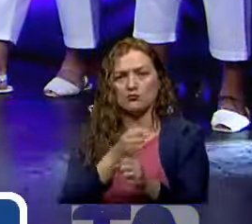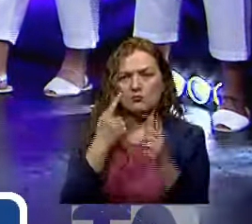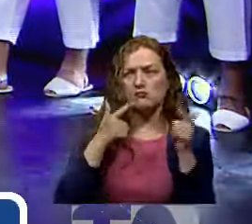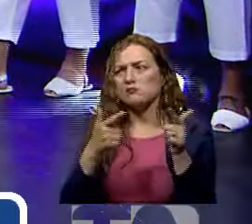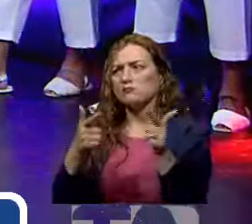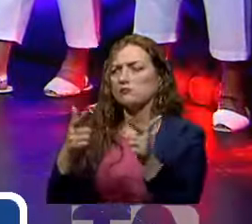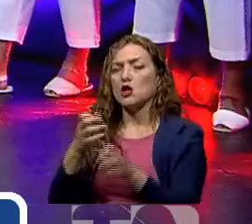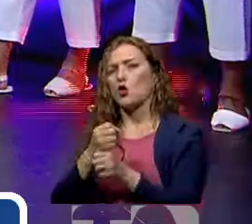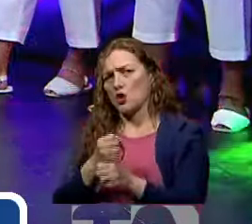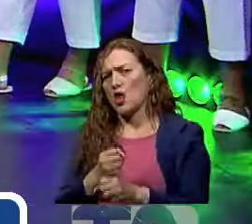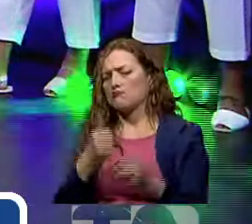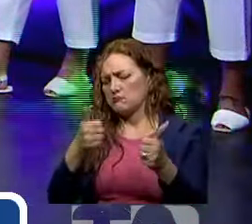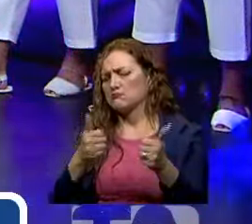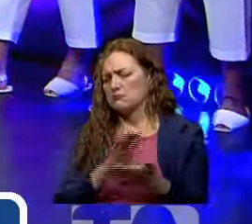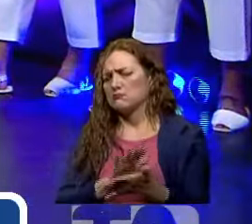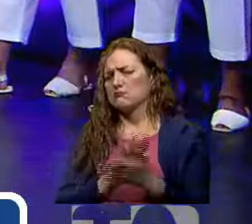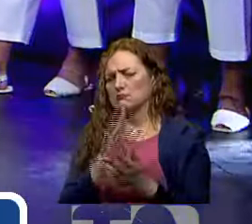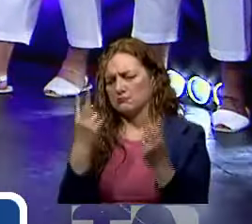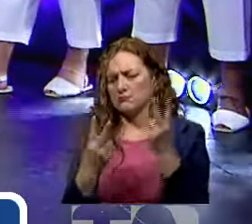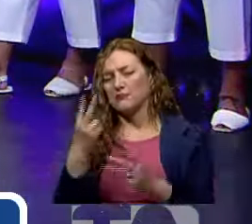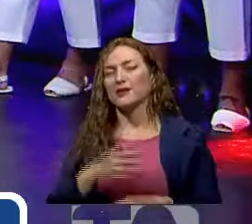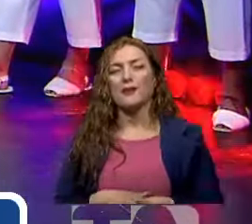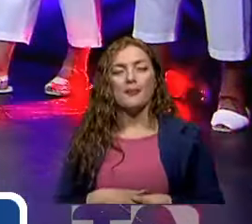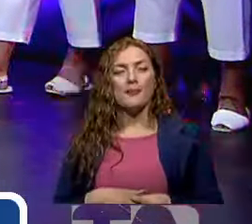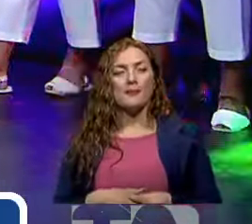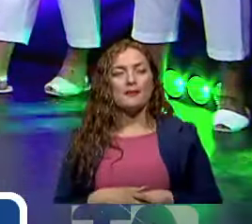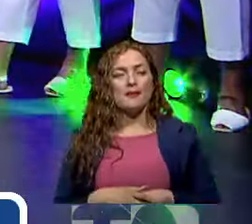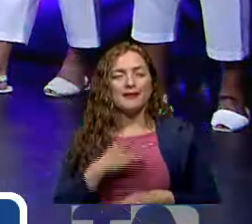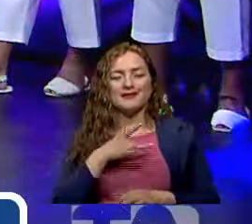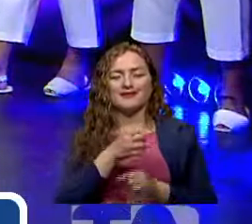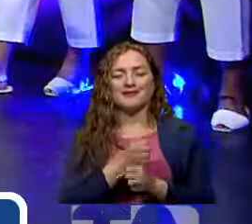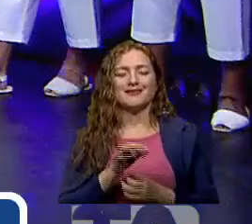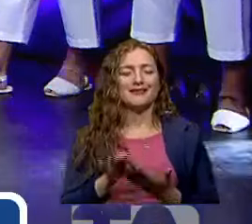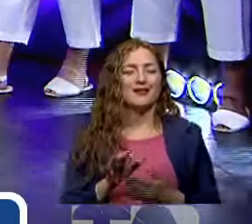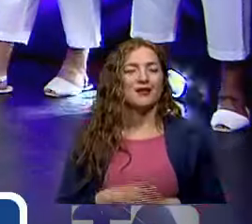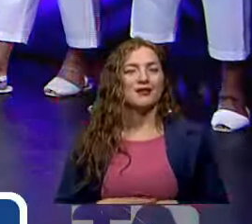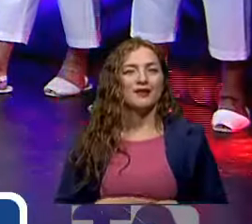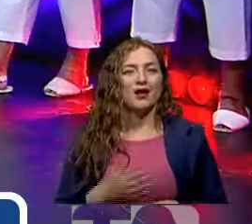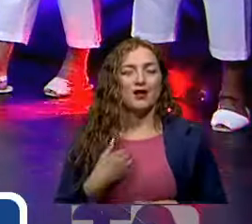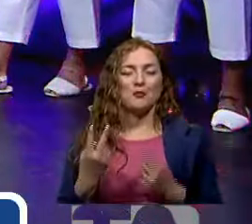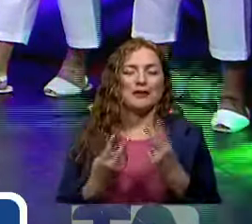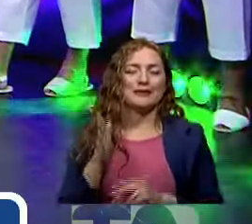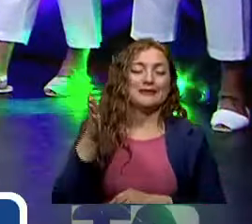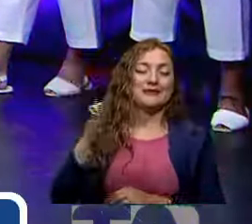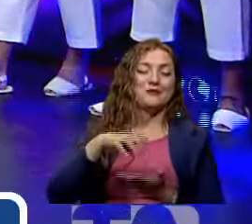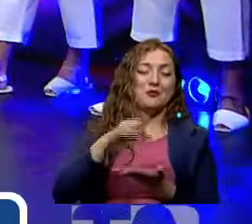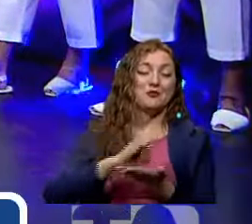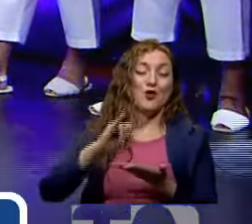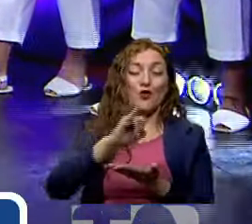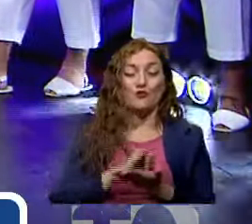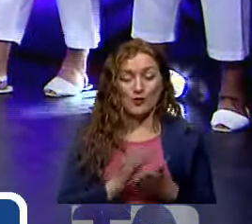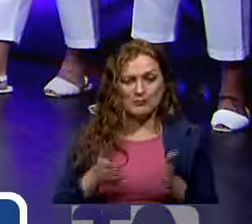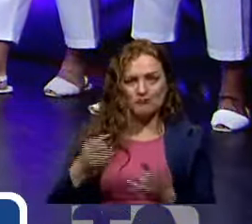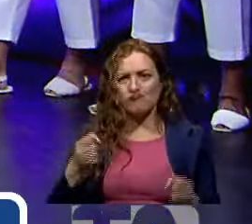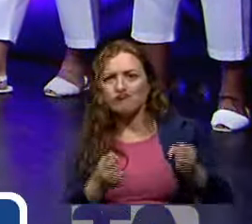con todos los entes de seguridad para que puedan visitarnos y estén las personas seguras en nuestro cantón. Y yo, que visito tanto la provincia de Imbabura, les digo que la